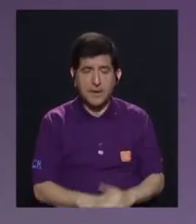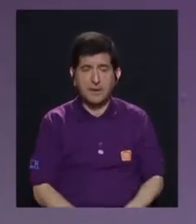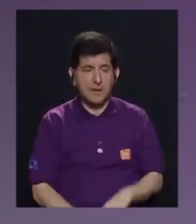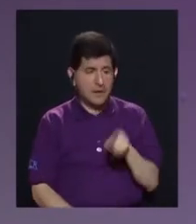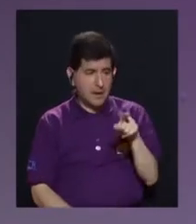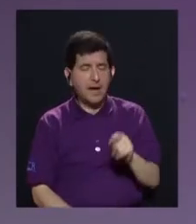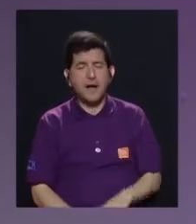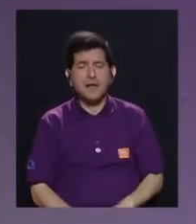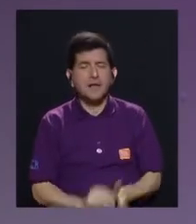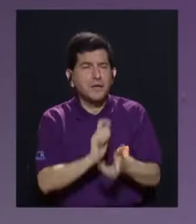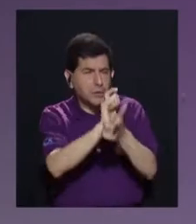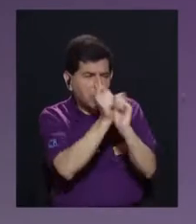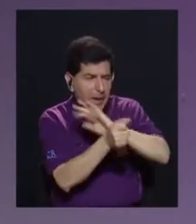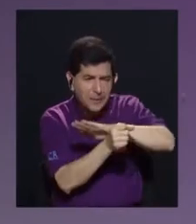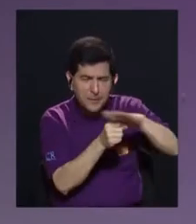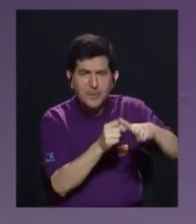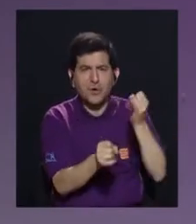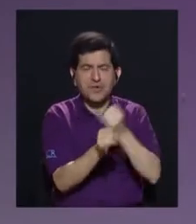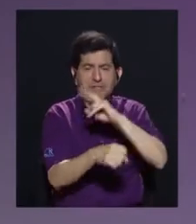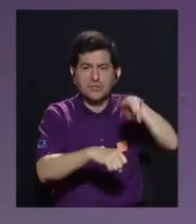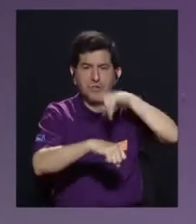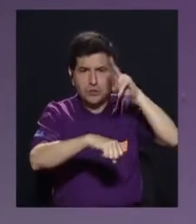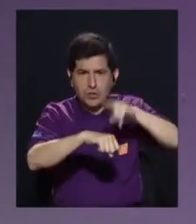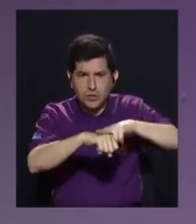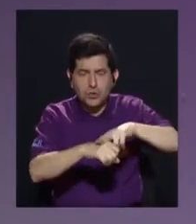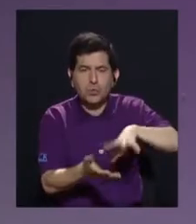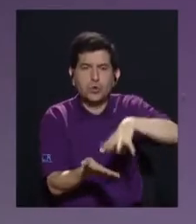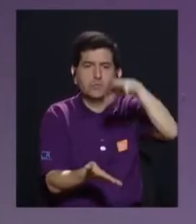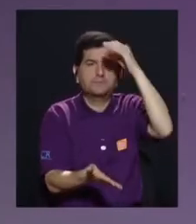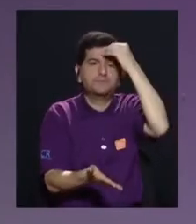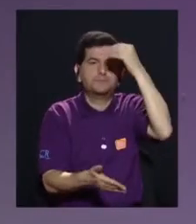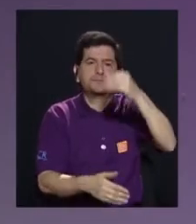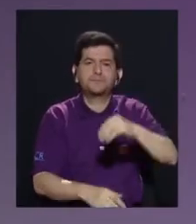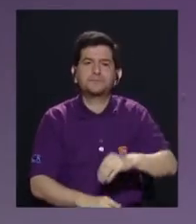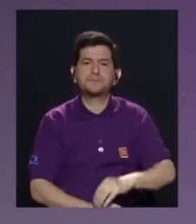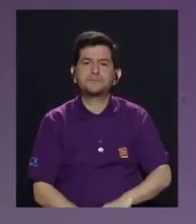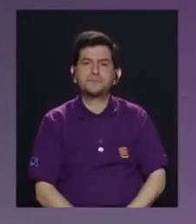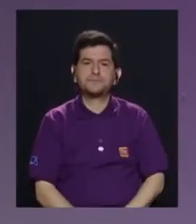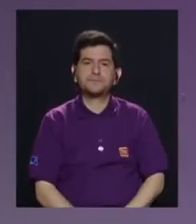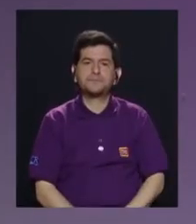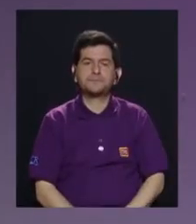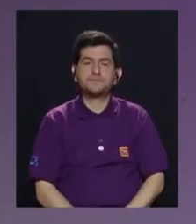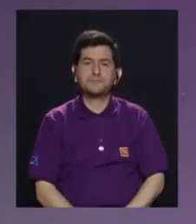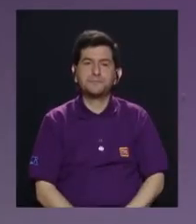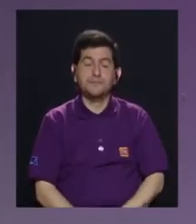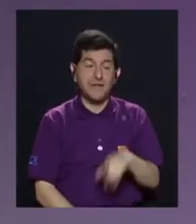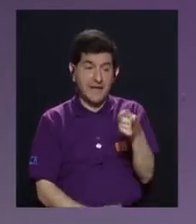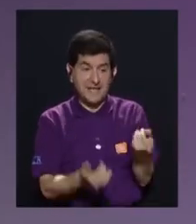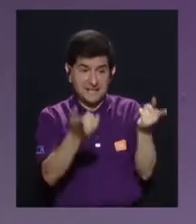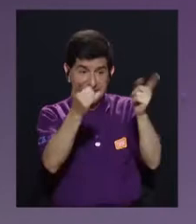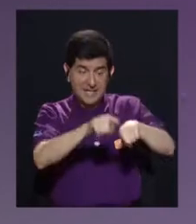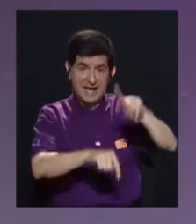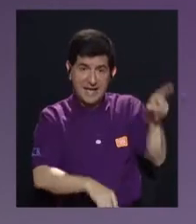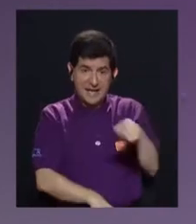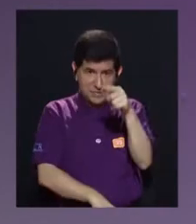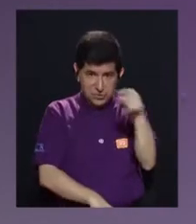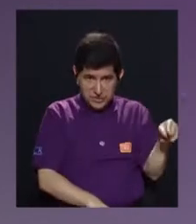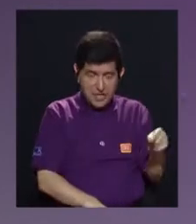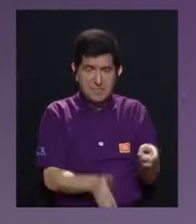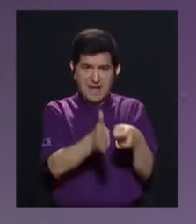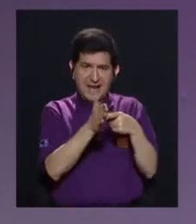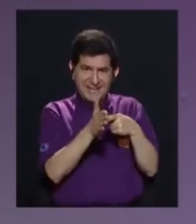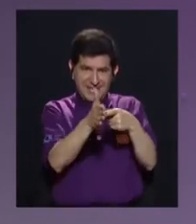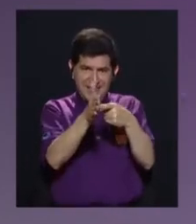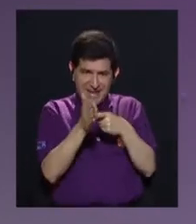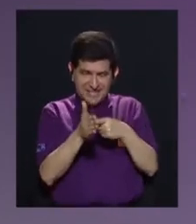un replanteamiento total del instituto nacional de aprendizaje en donde se van se están eliminando algunos requisitos